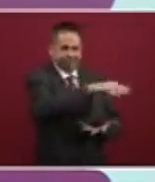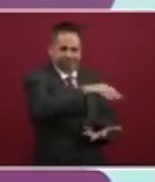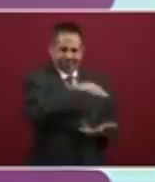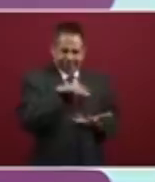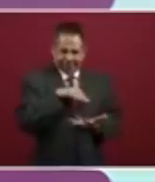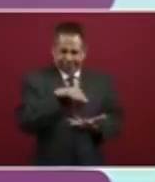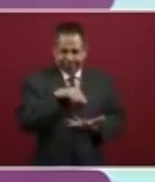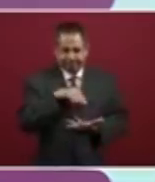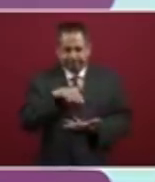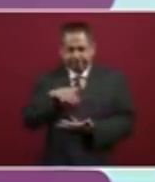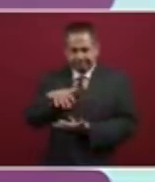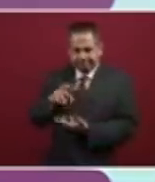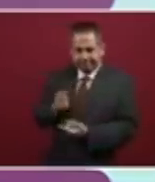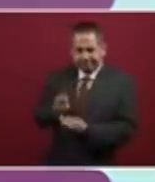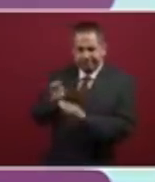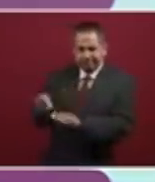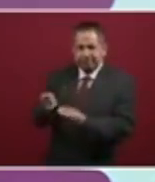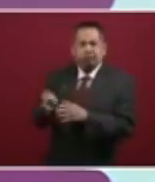dinero.